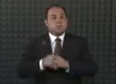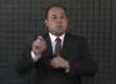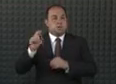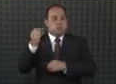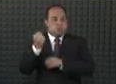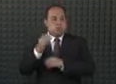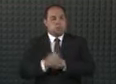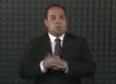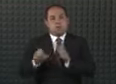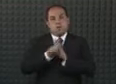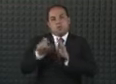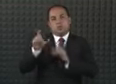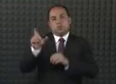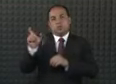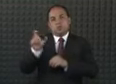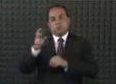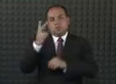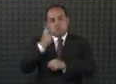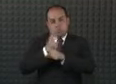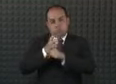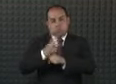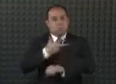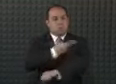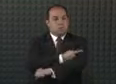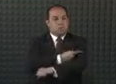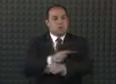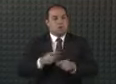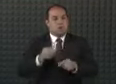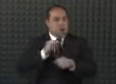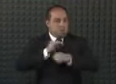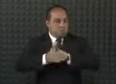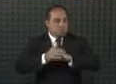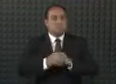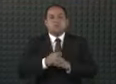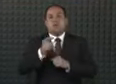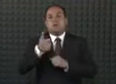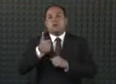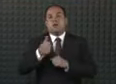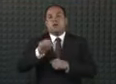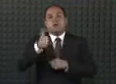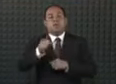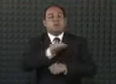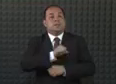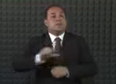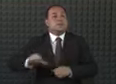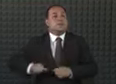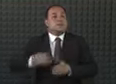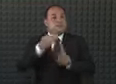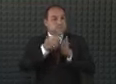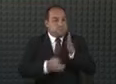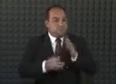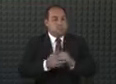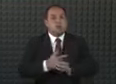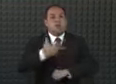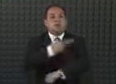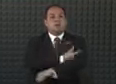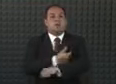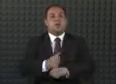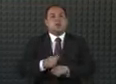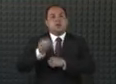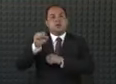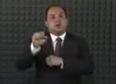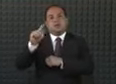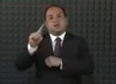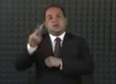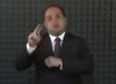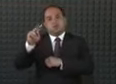caso de Xochimilco, segunda dosis que estará cerrando y primera dosis para todas las alcaldías que faltan con la vacuna